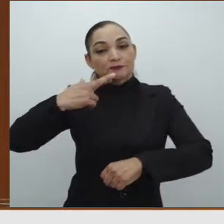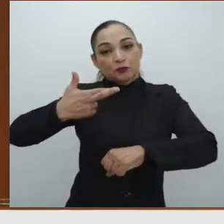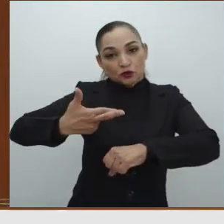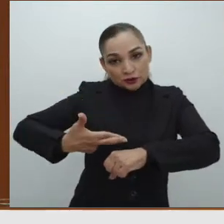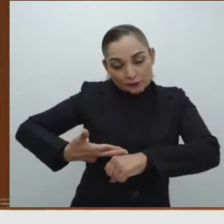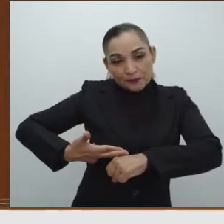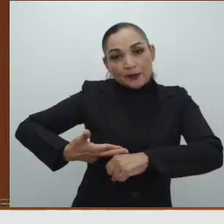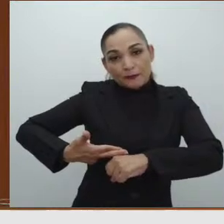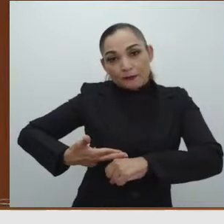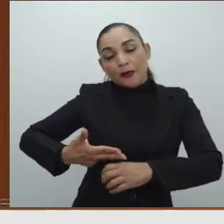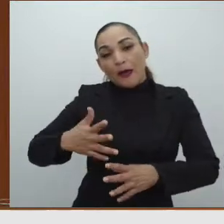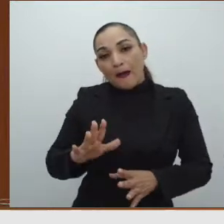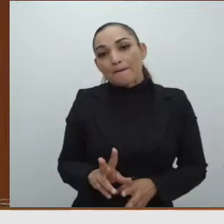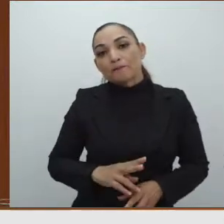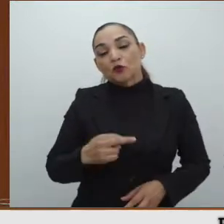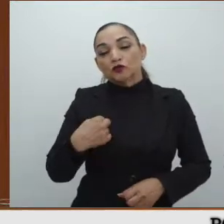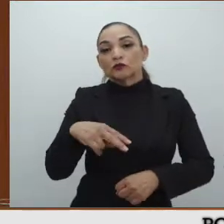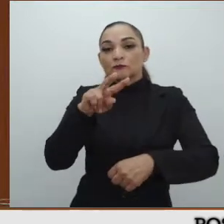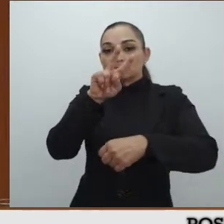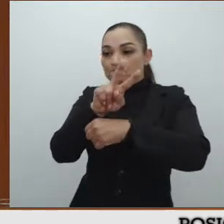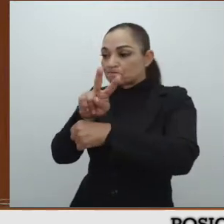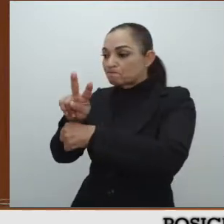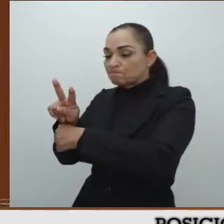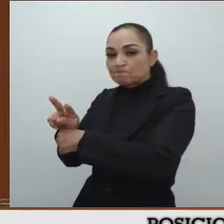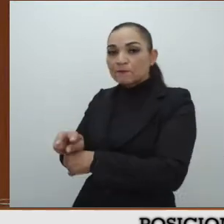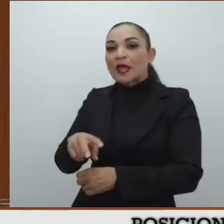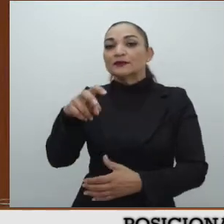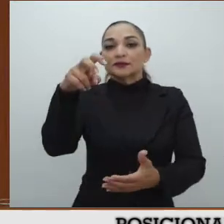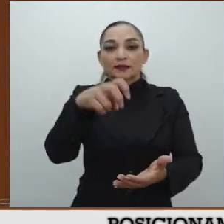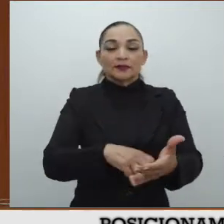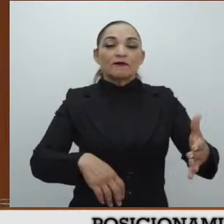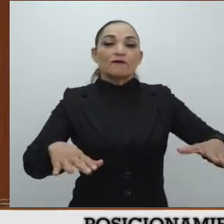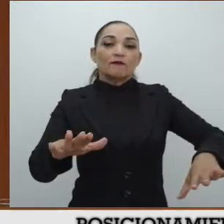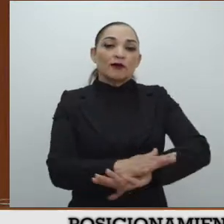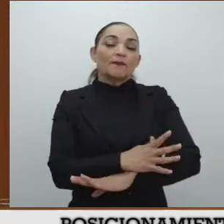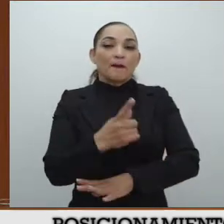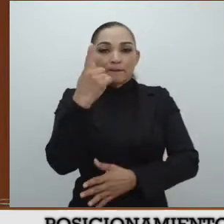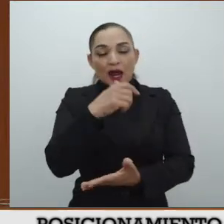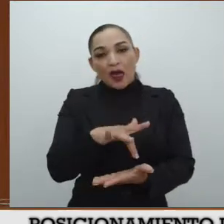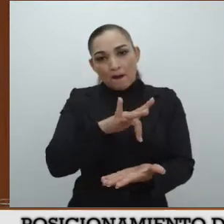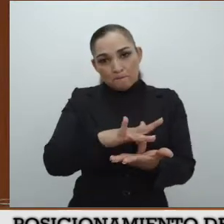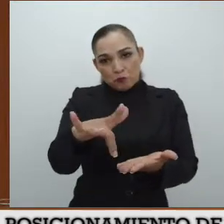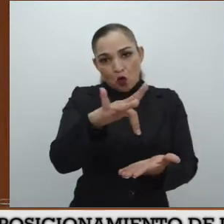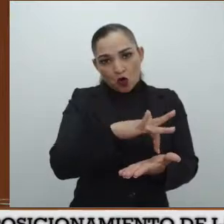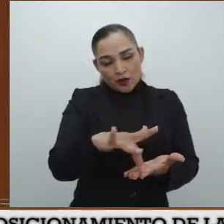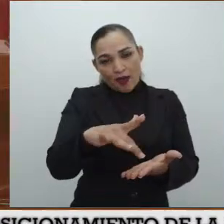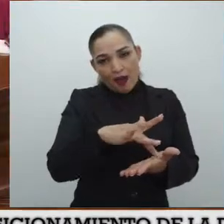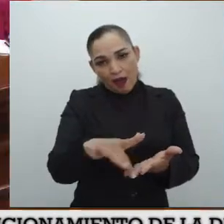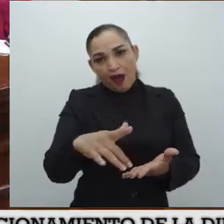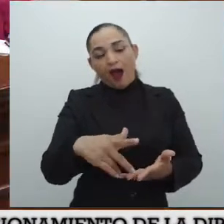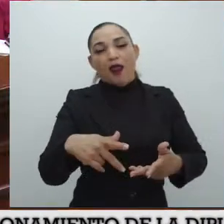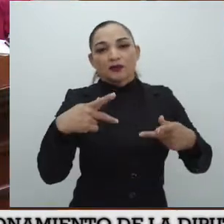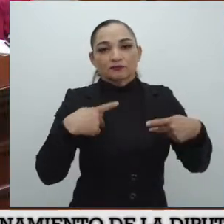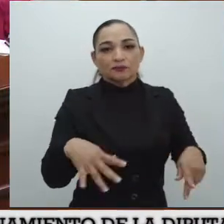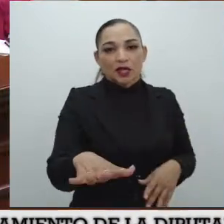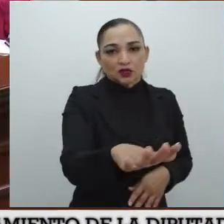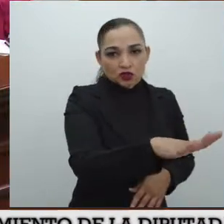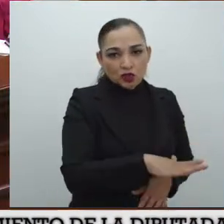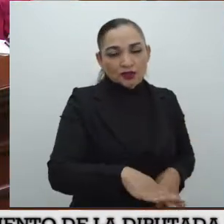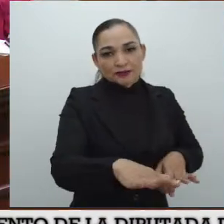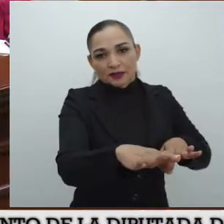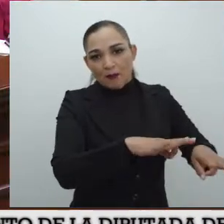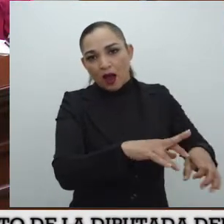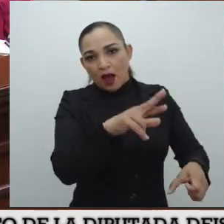diputadas, ser vigilantes de estas reformas en favor de la clase trabajadora de nuestro Estado, para que ahora